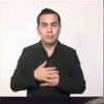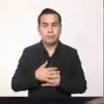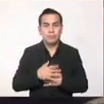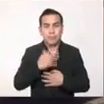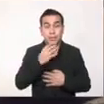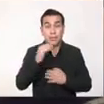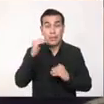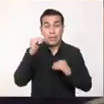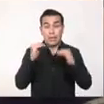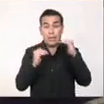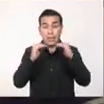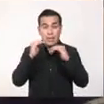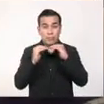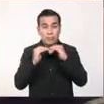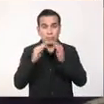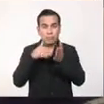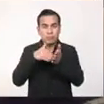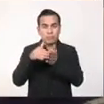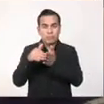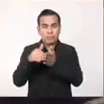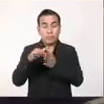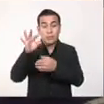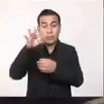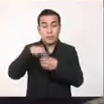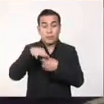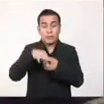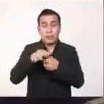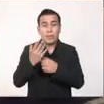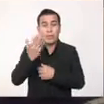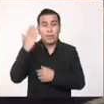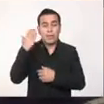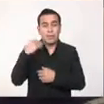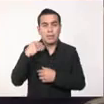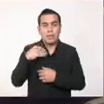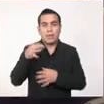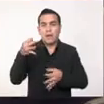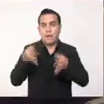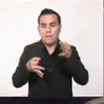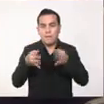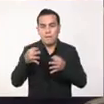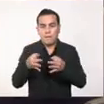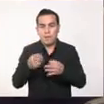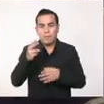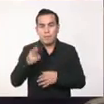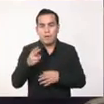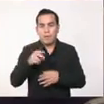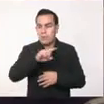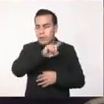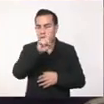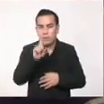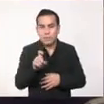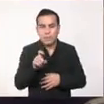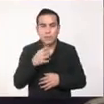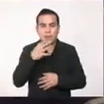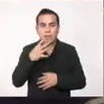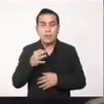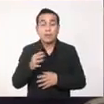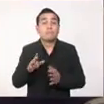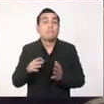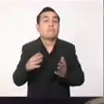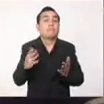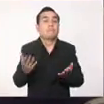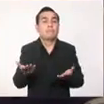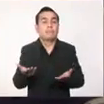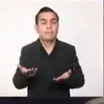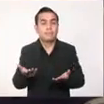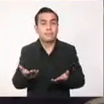Si equiparáramos la sustitución a la elección, como hicieron los abogados constitucionalistas, a lo que usted consultó,